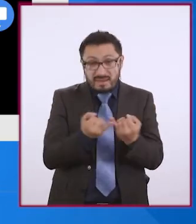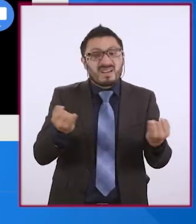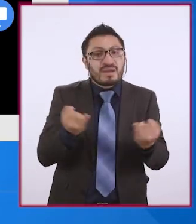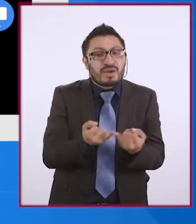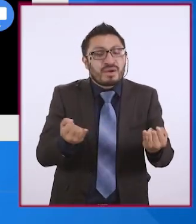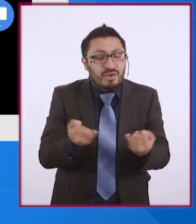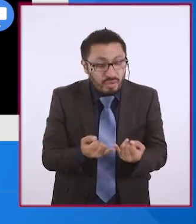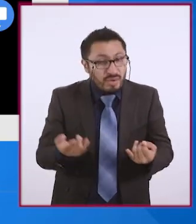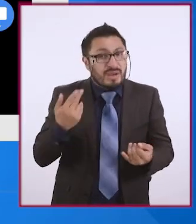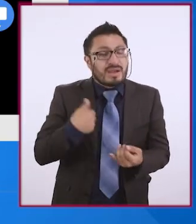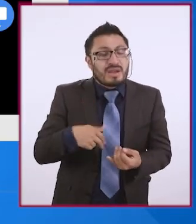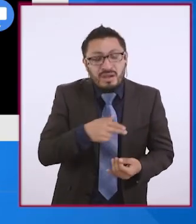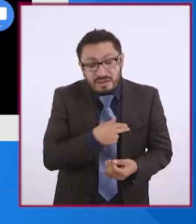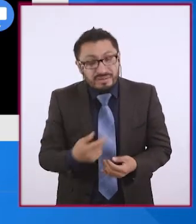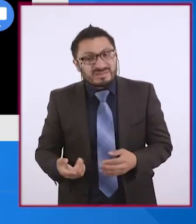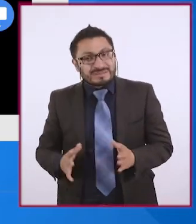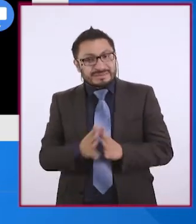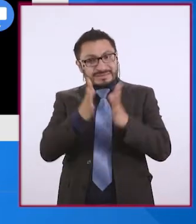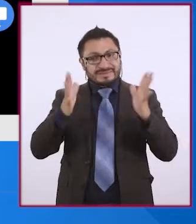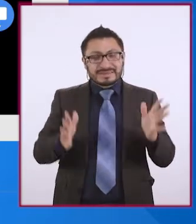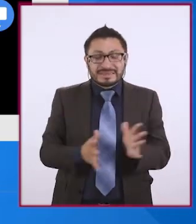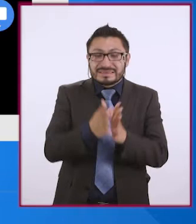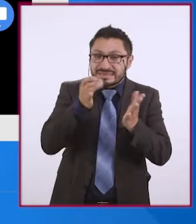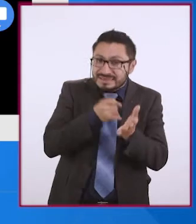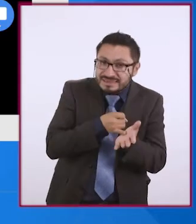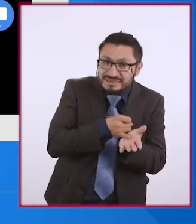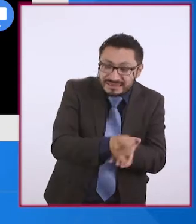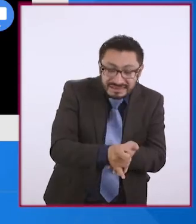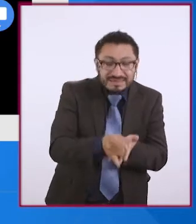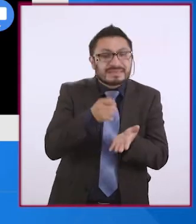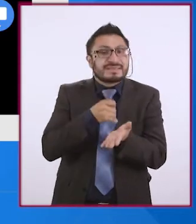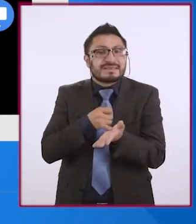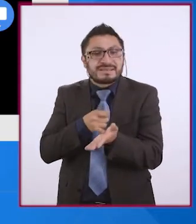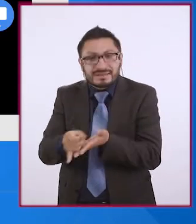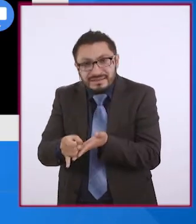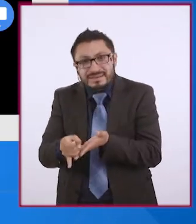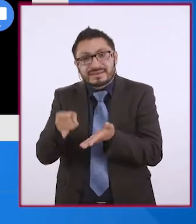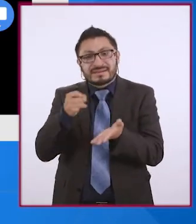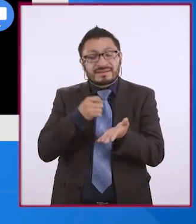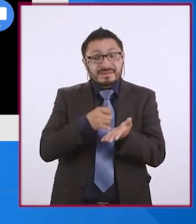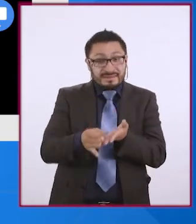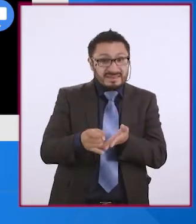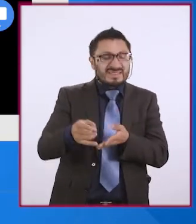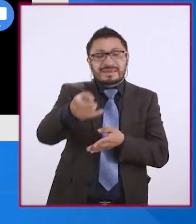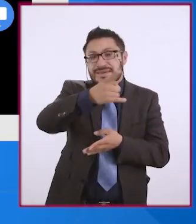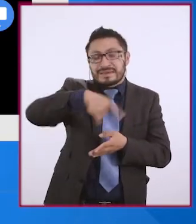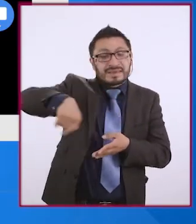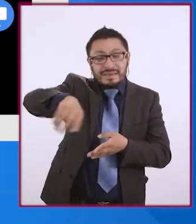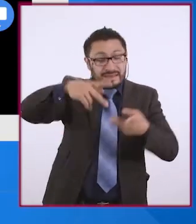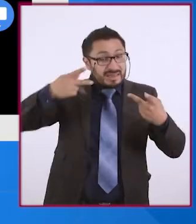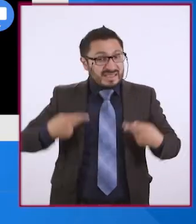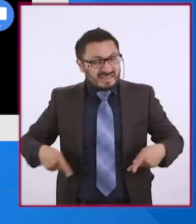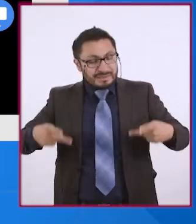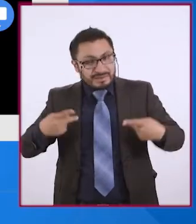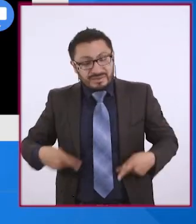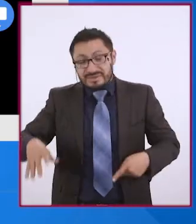influir en las decisiones que toman quienes tienen ejercicio o funciones de